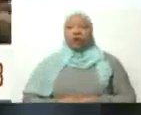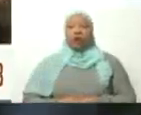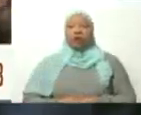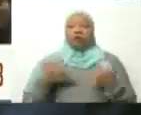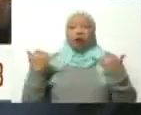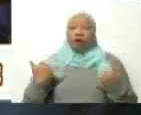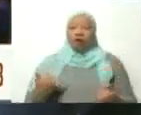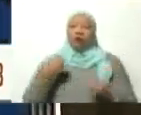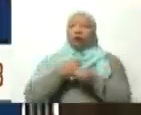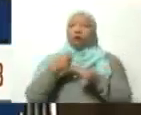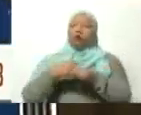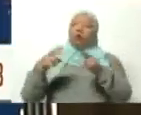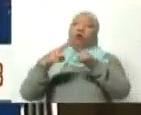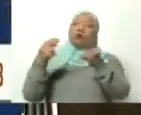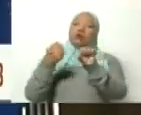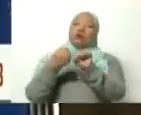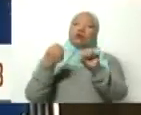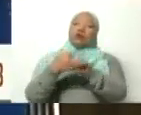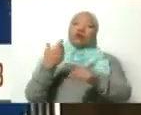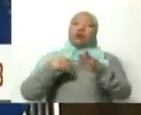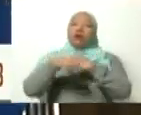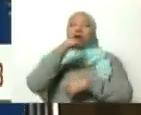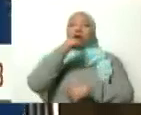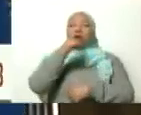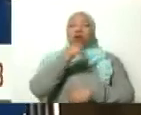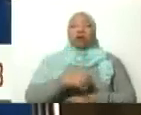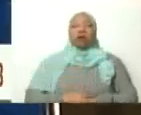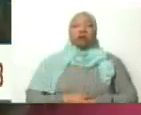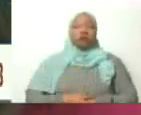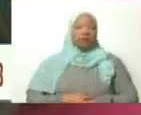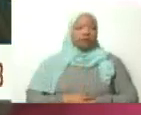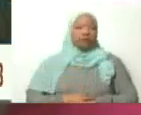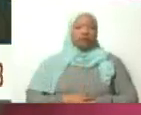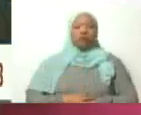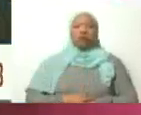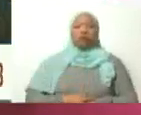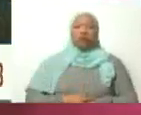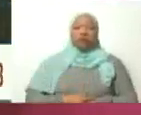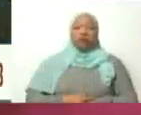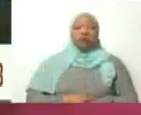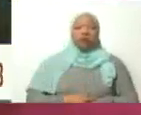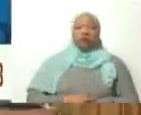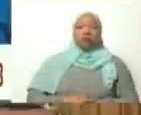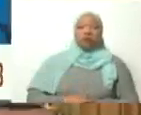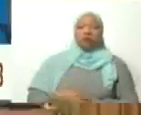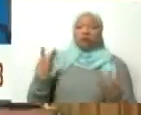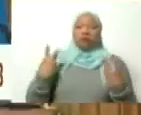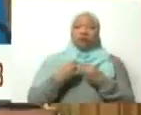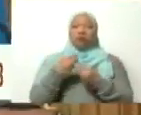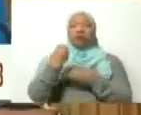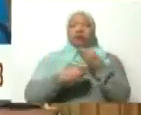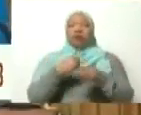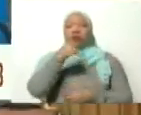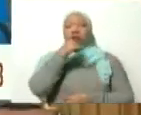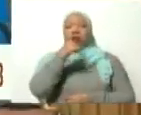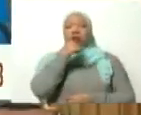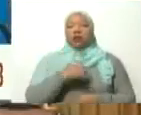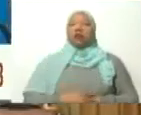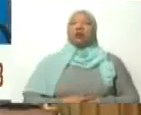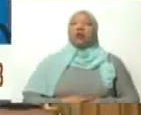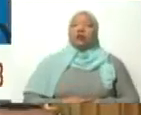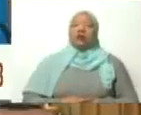ahora que conocemos el camino de cómo hacerlo, tenemos que unirnos una vez más